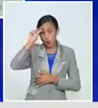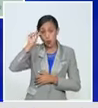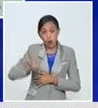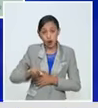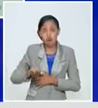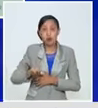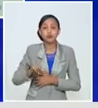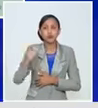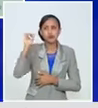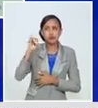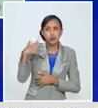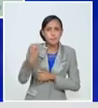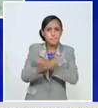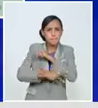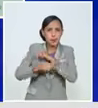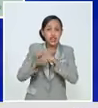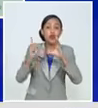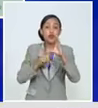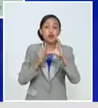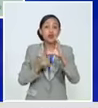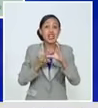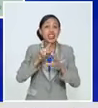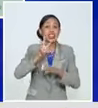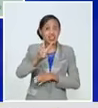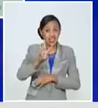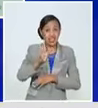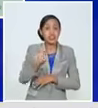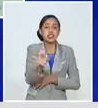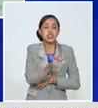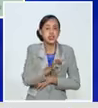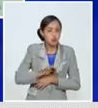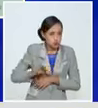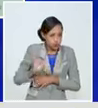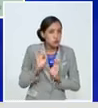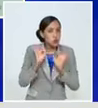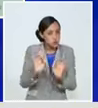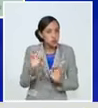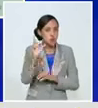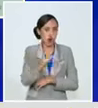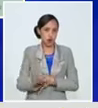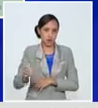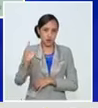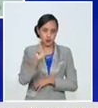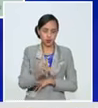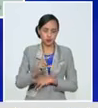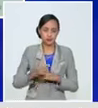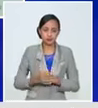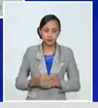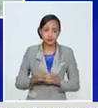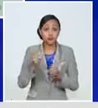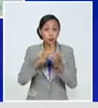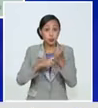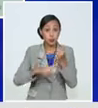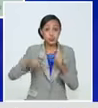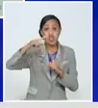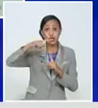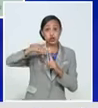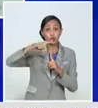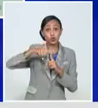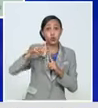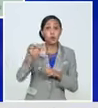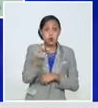Rusia y los 3 del municipio Camagüey. Y en la provincia de Las Tunas,